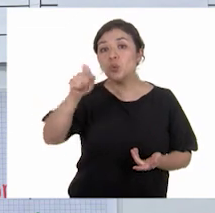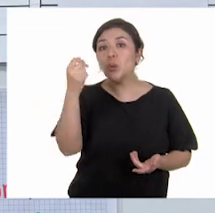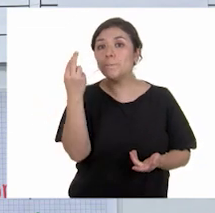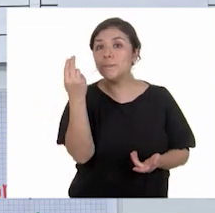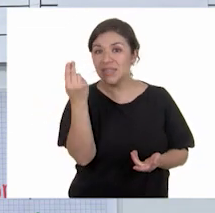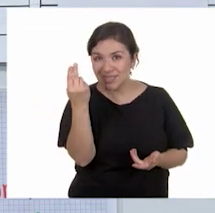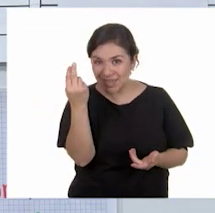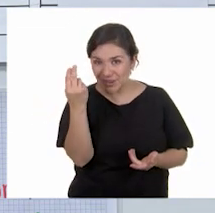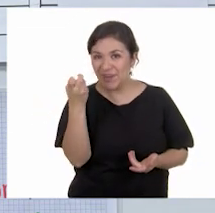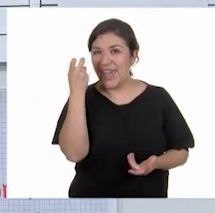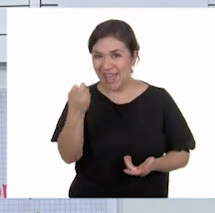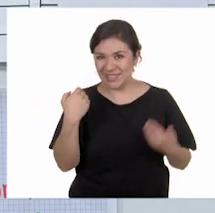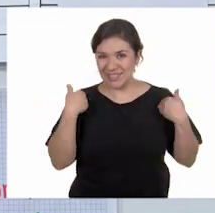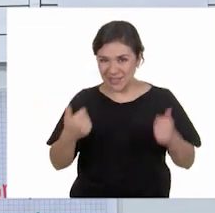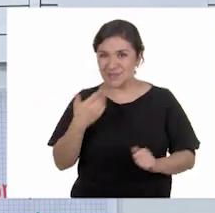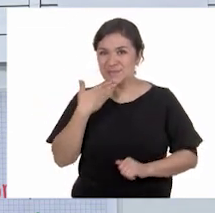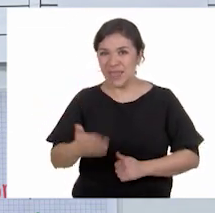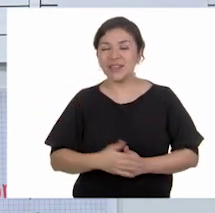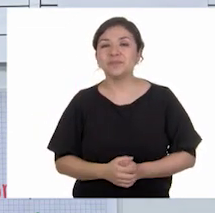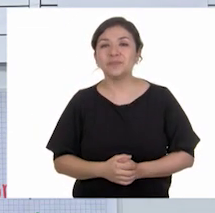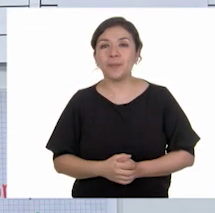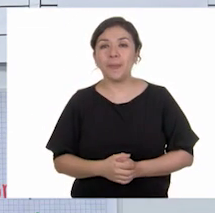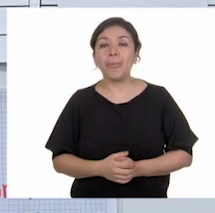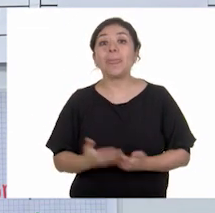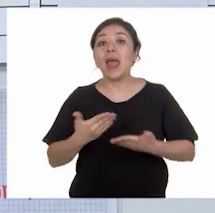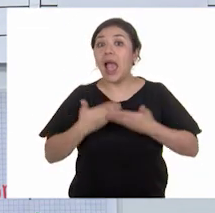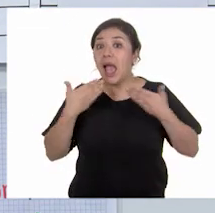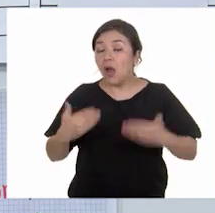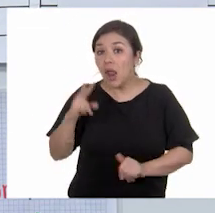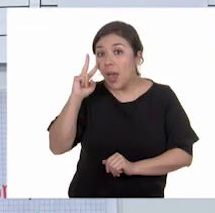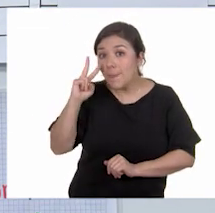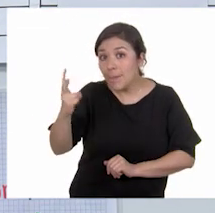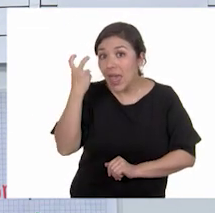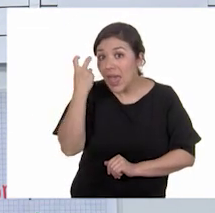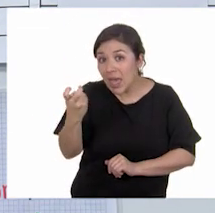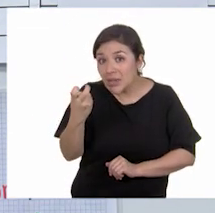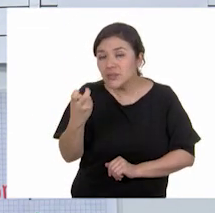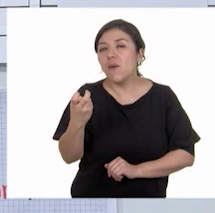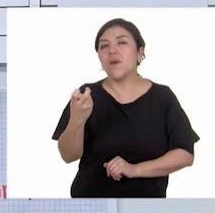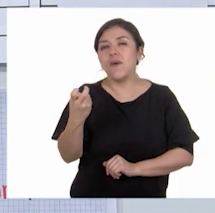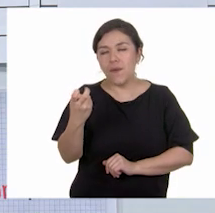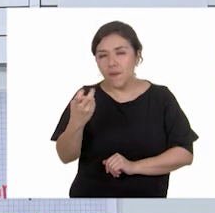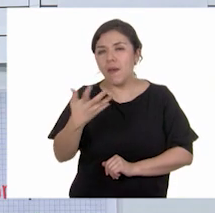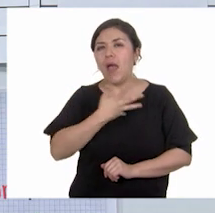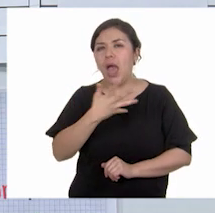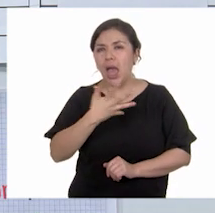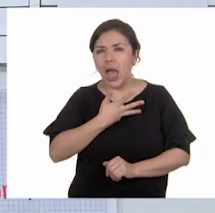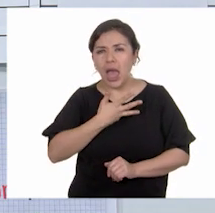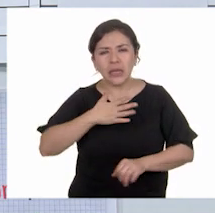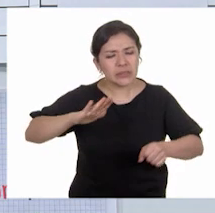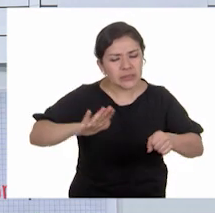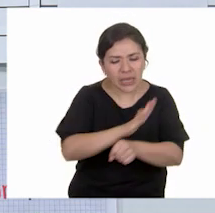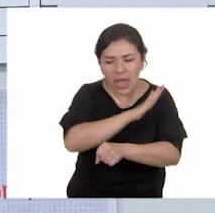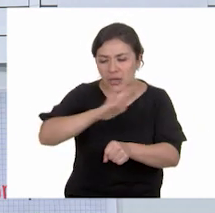18.25. Muy bien. Eso quiere decir que se llenaron 18